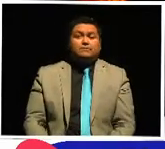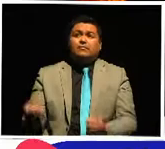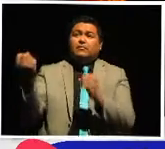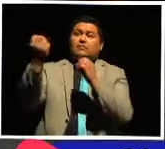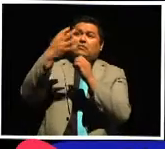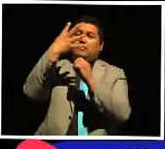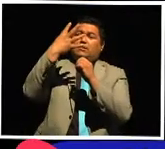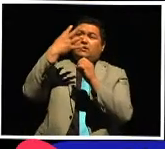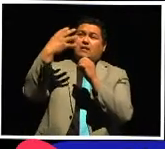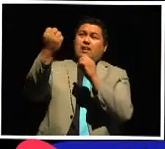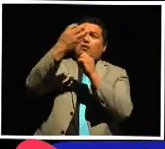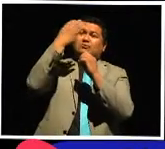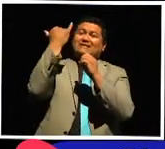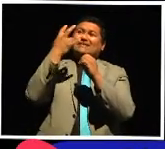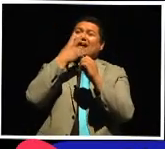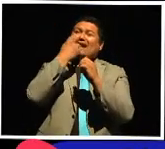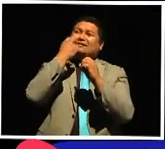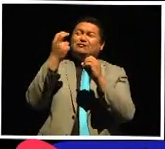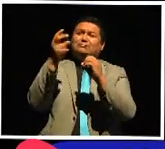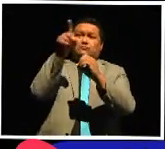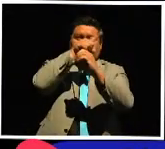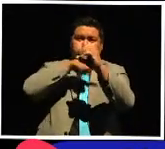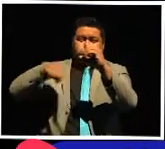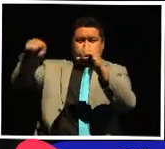es gas que está cayendo en el agujero negro, que